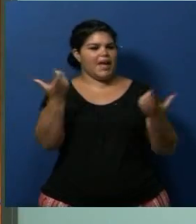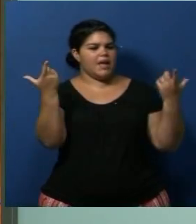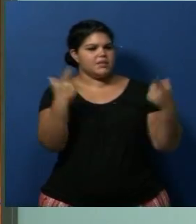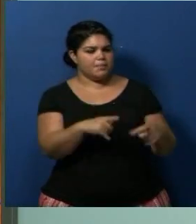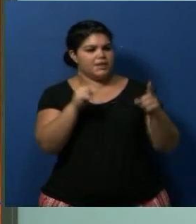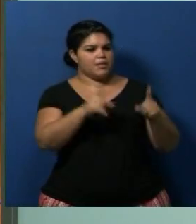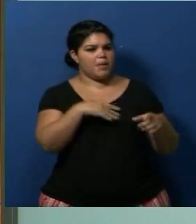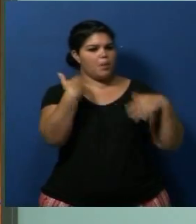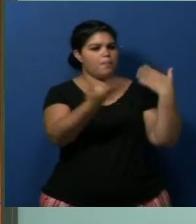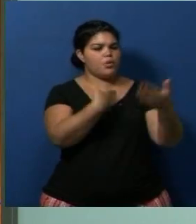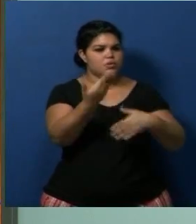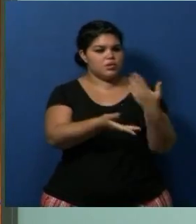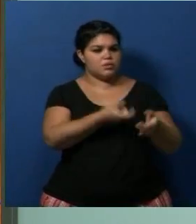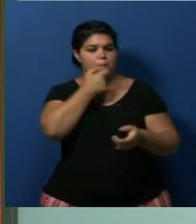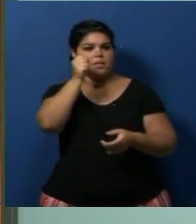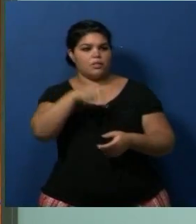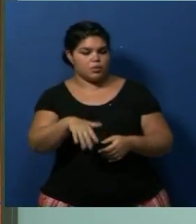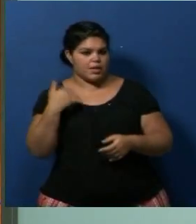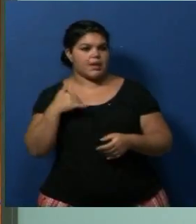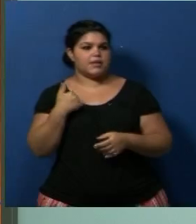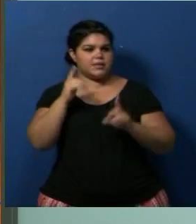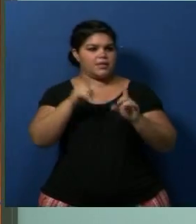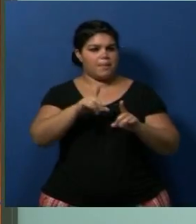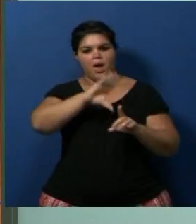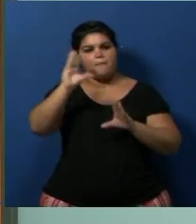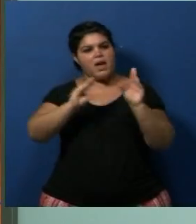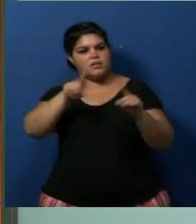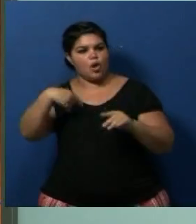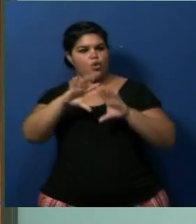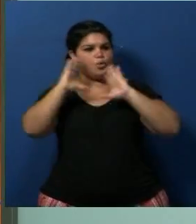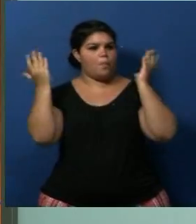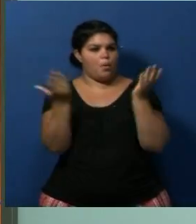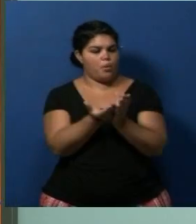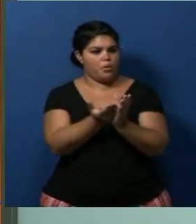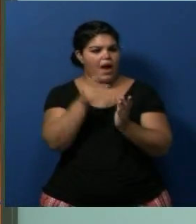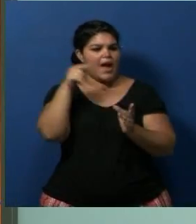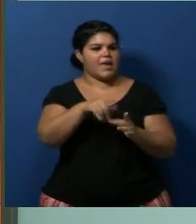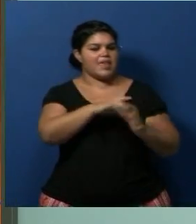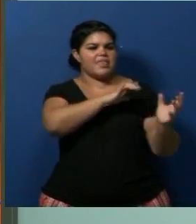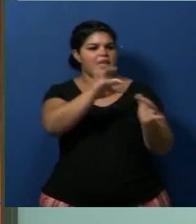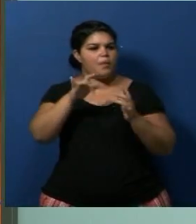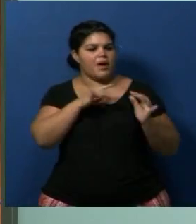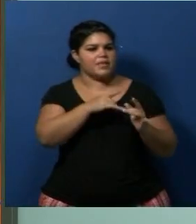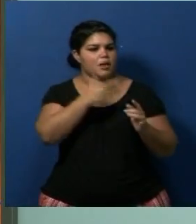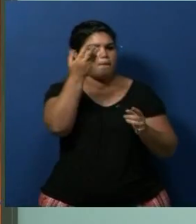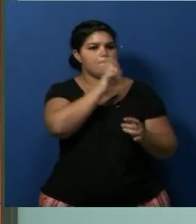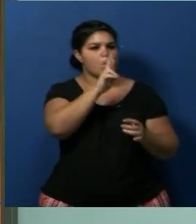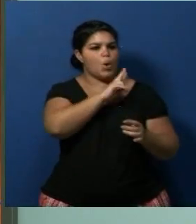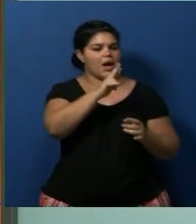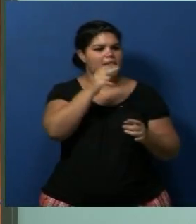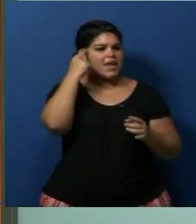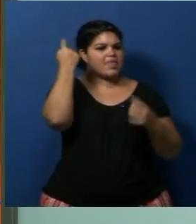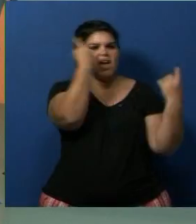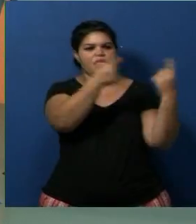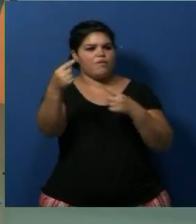que se dio hoy en Mendoza, en la Argentina y en distintos lugares del mundo, se habla de espacios de debate, de mujeres con diferentes ideologías, pero con un objetivo en común,